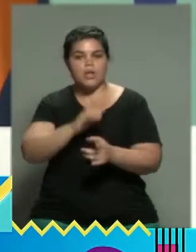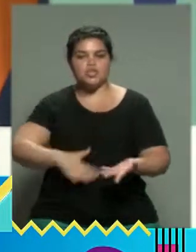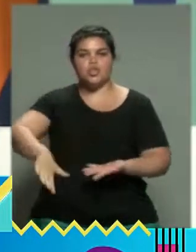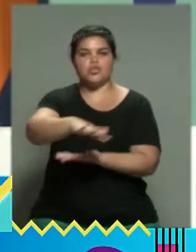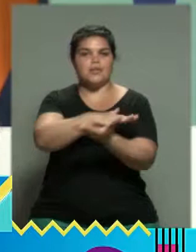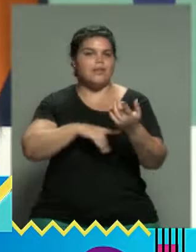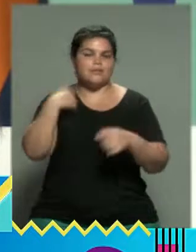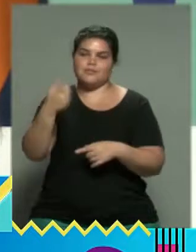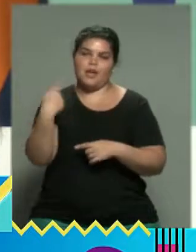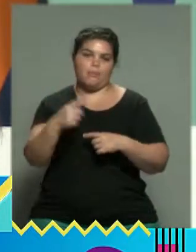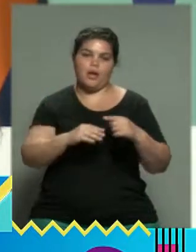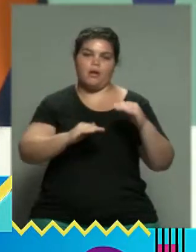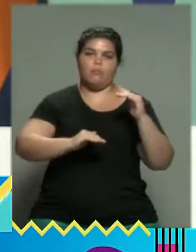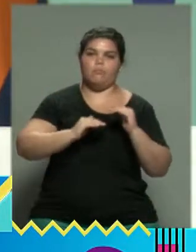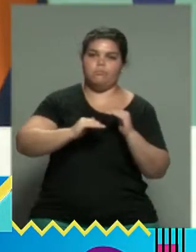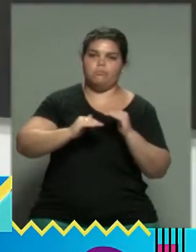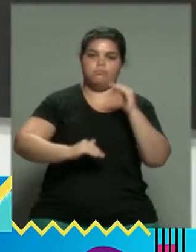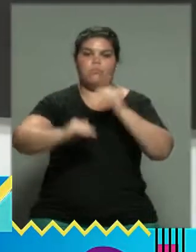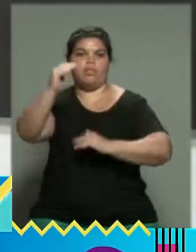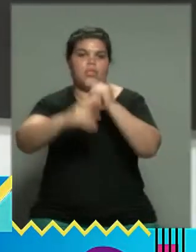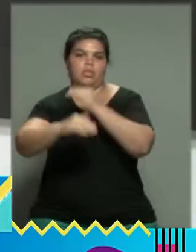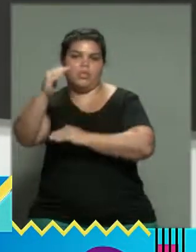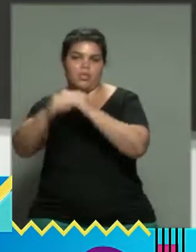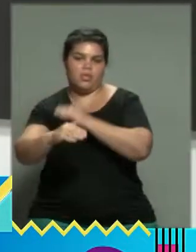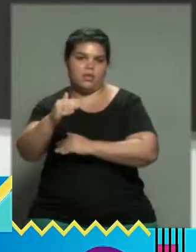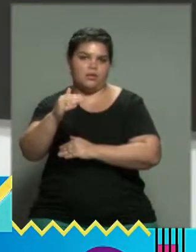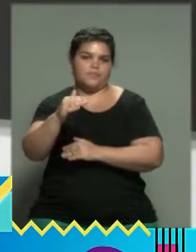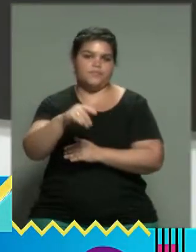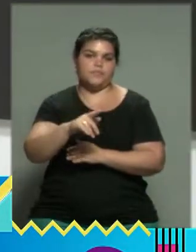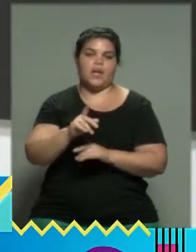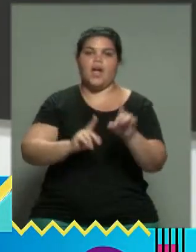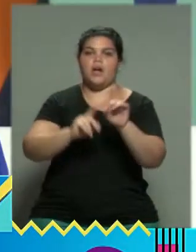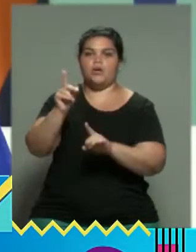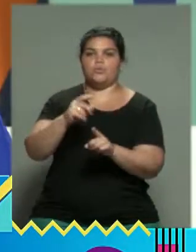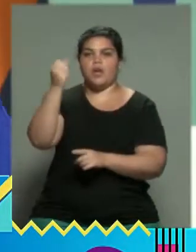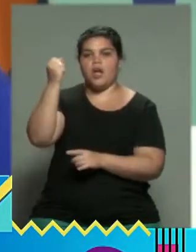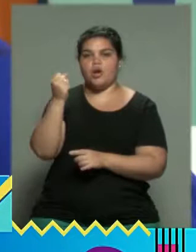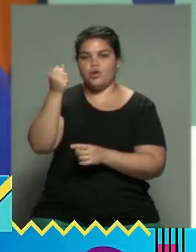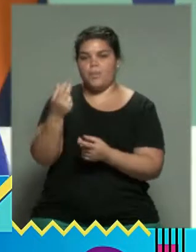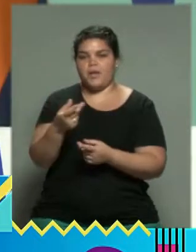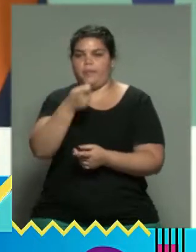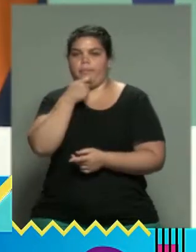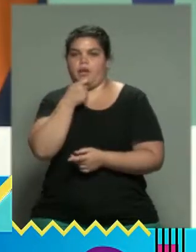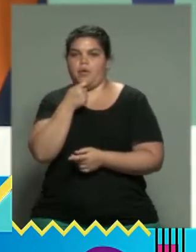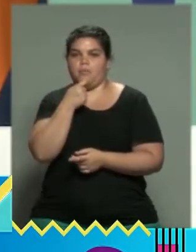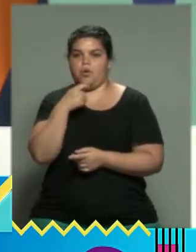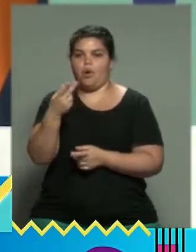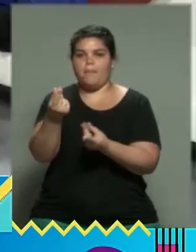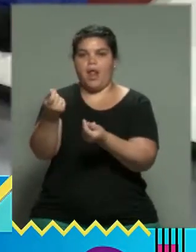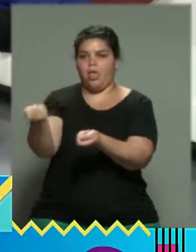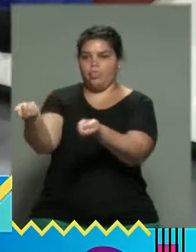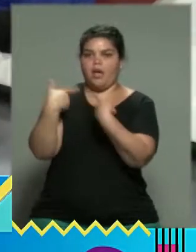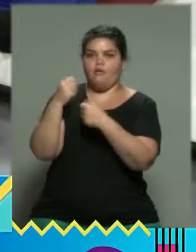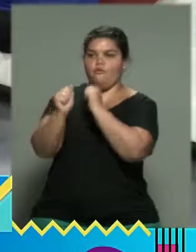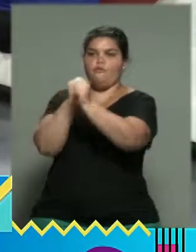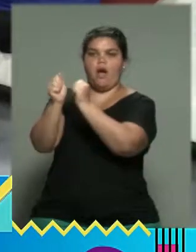desigualdades en cuanto a una persona que tenga económicamente, que haya recibido como herencia, qué sé yo, el padre una fábrica y el